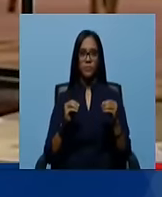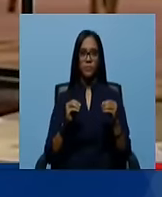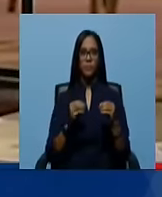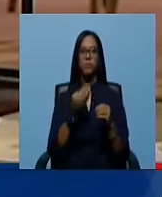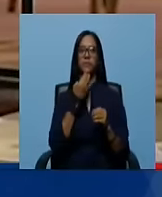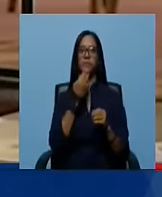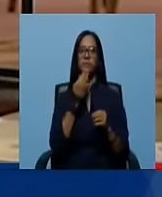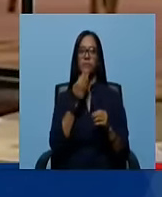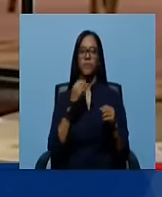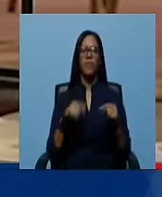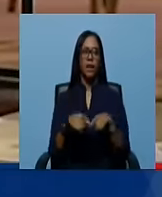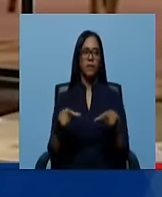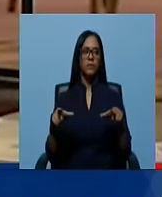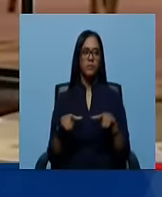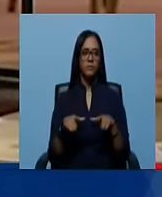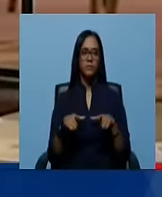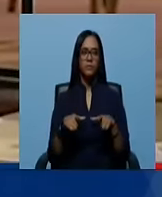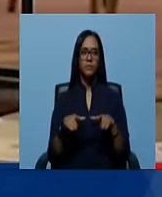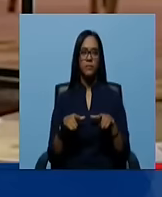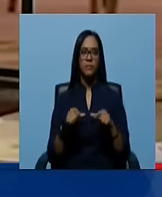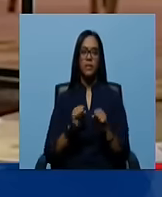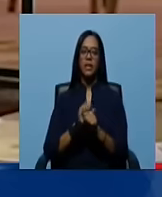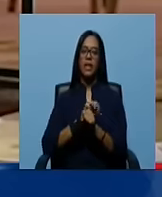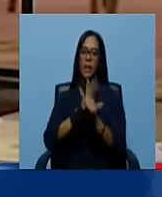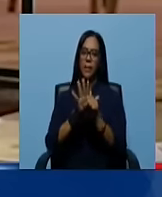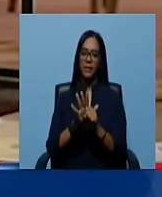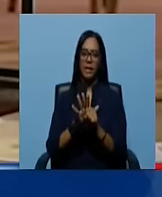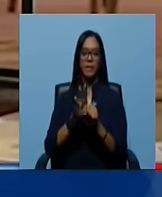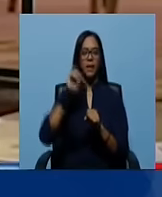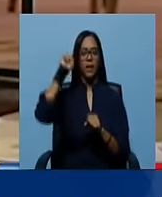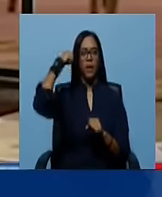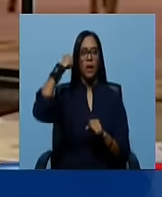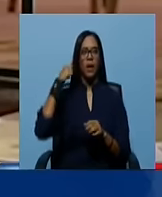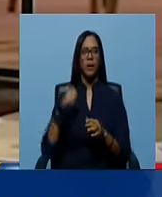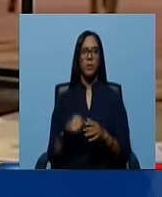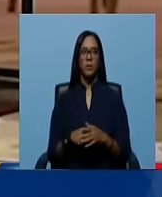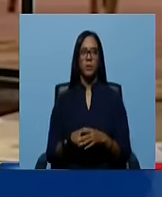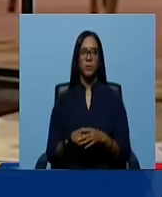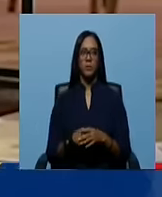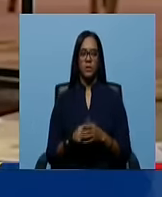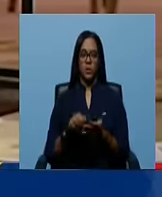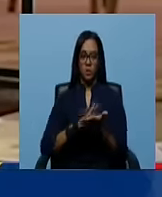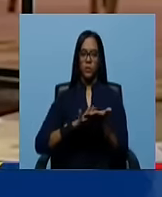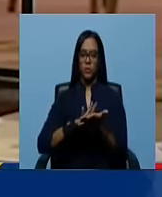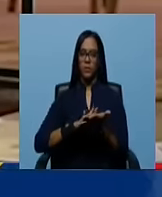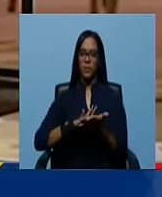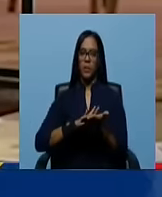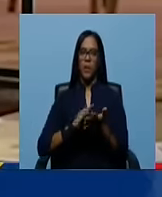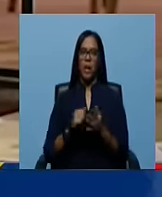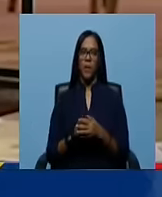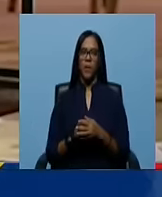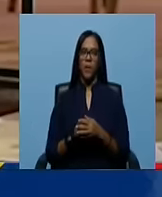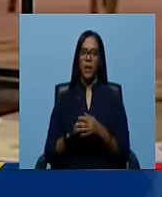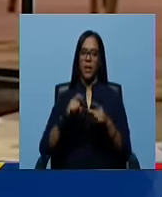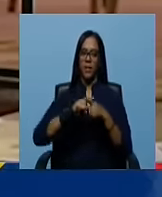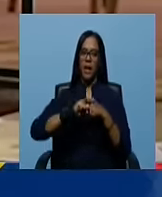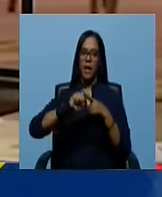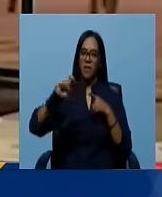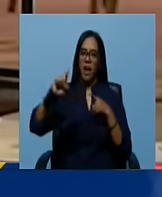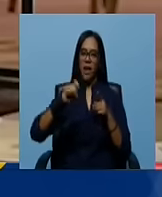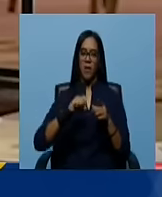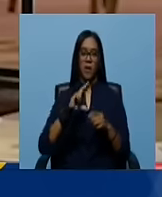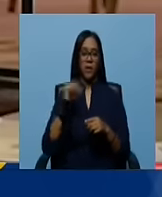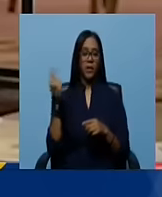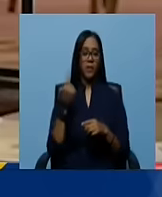recientemente, en época de la pandemia, recuerdo. Lo recuperamos, el teleférico. No solo